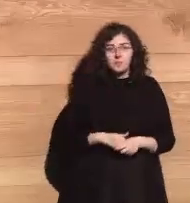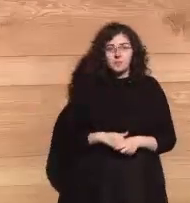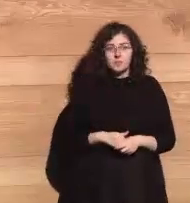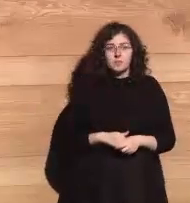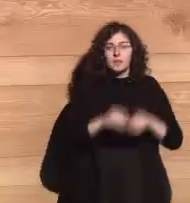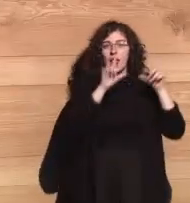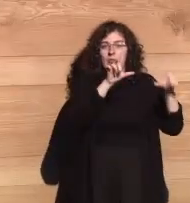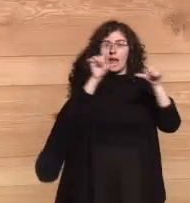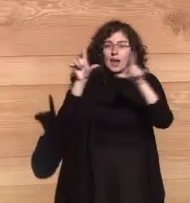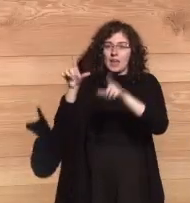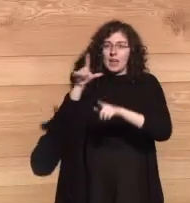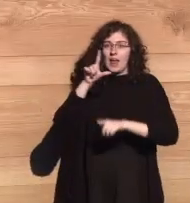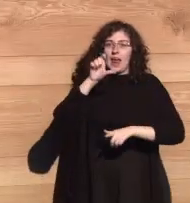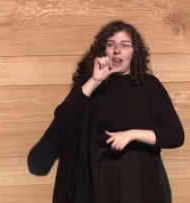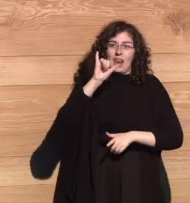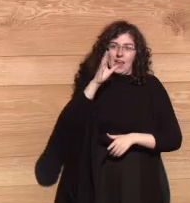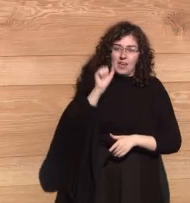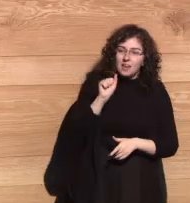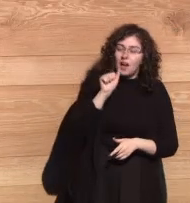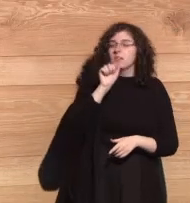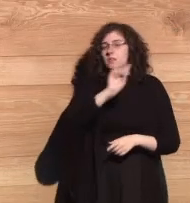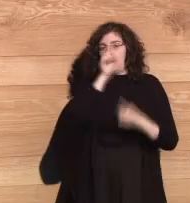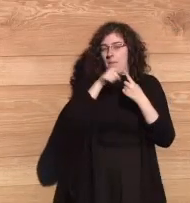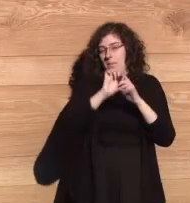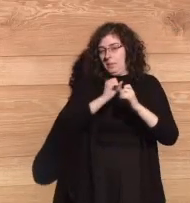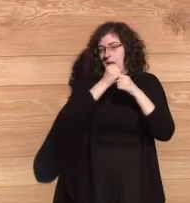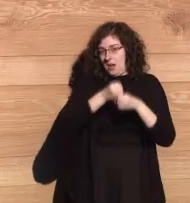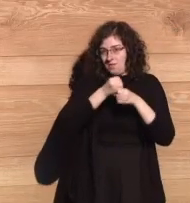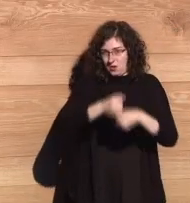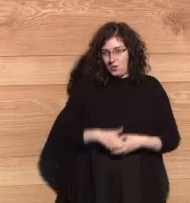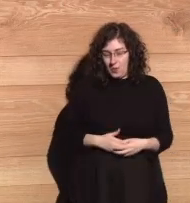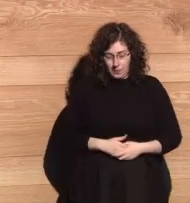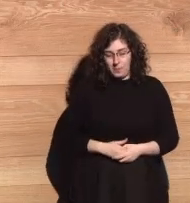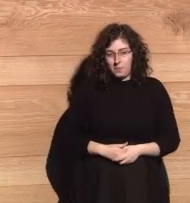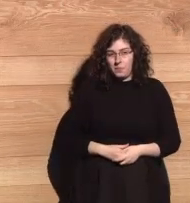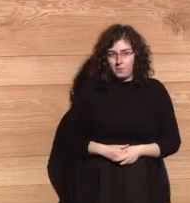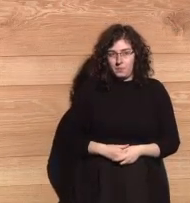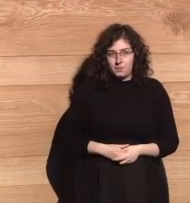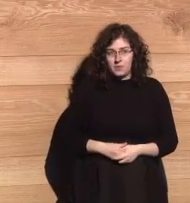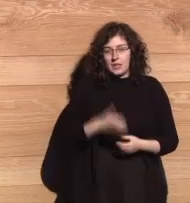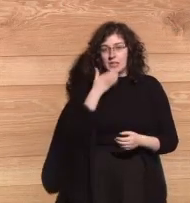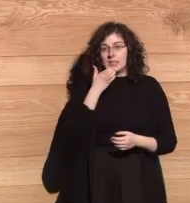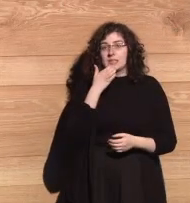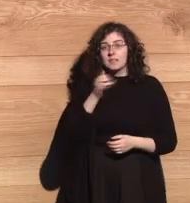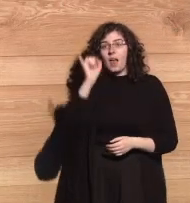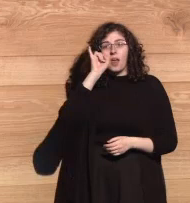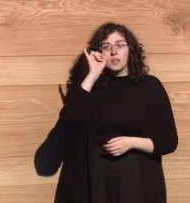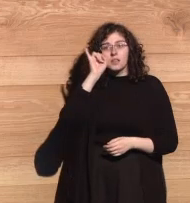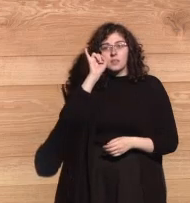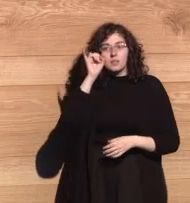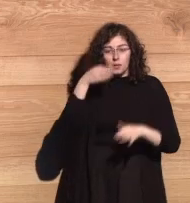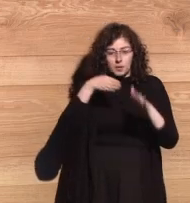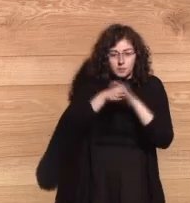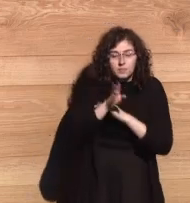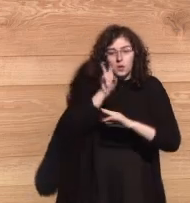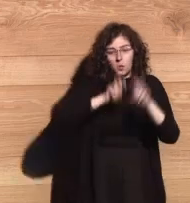de Leica no está. Está el güero también, no está la También rubia. lo podéis, el que pero quiera luego pasarse, le puede si ver. lo entran en mi cuenta de Instagram, la